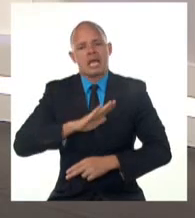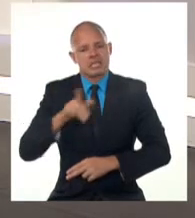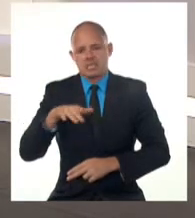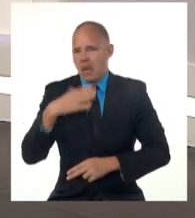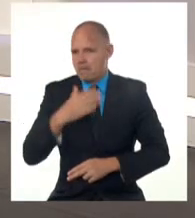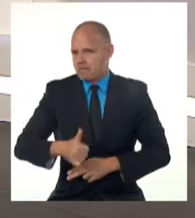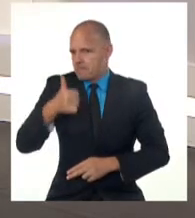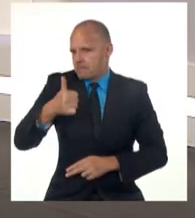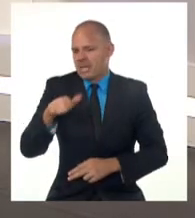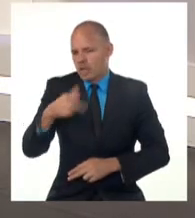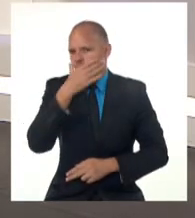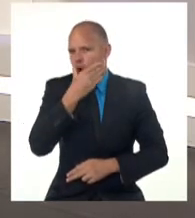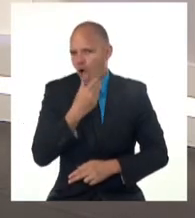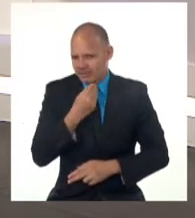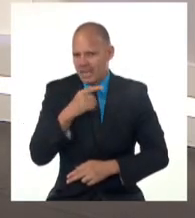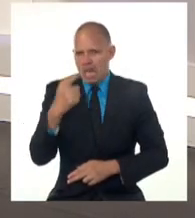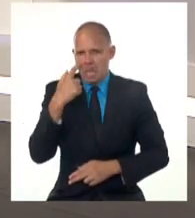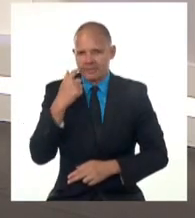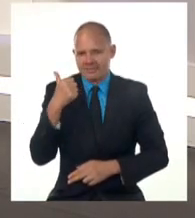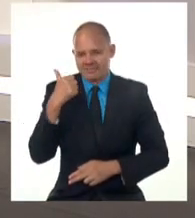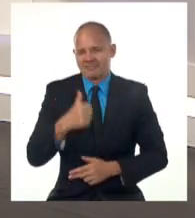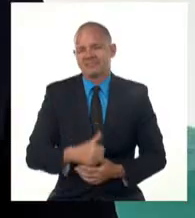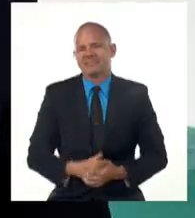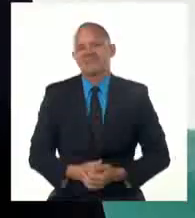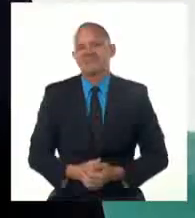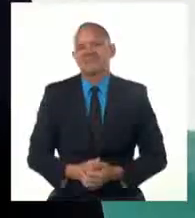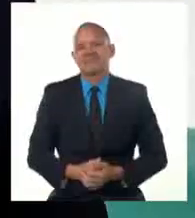Escolares Nacionales. Aquí tenemos sus declaraciones.